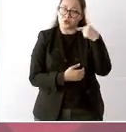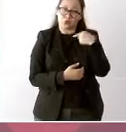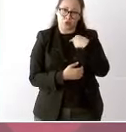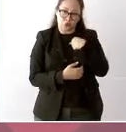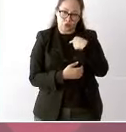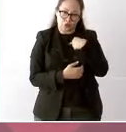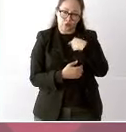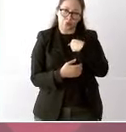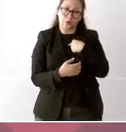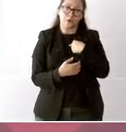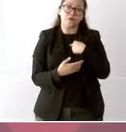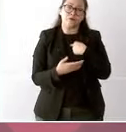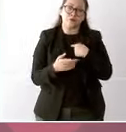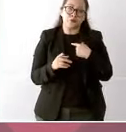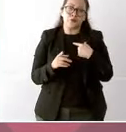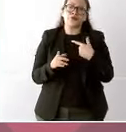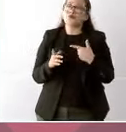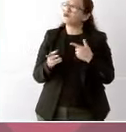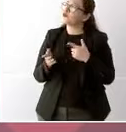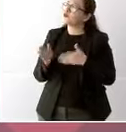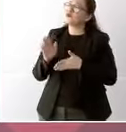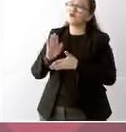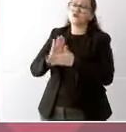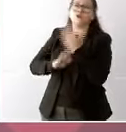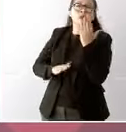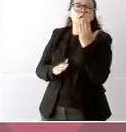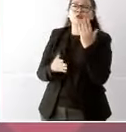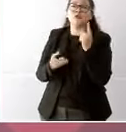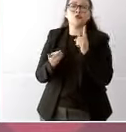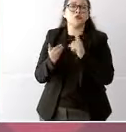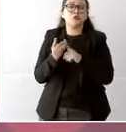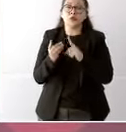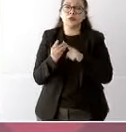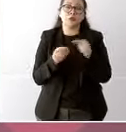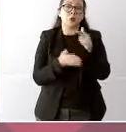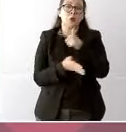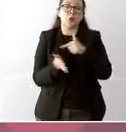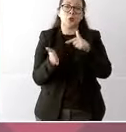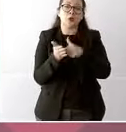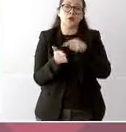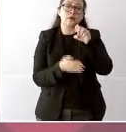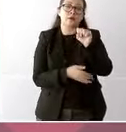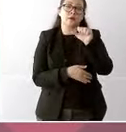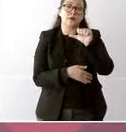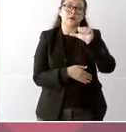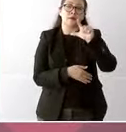en Salina Cruz que este proyecto